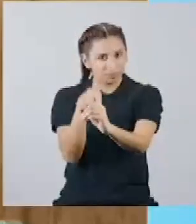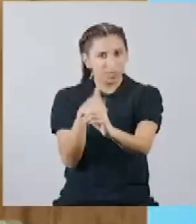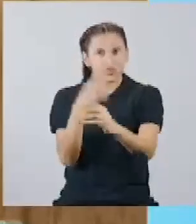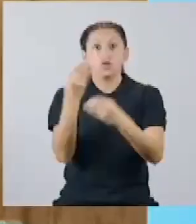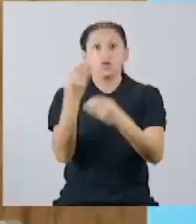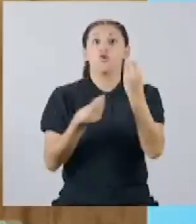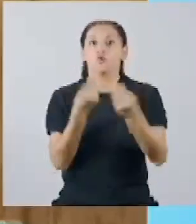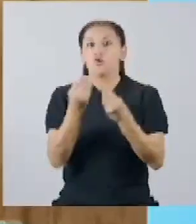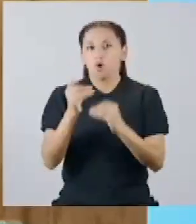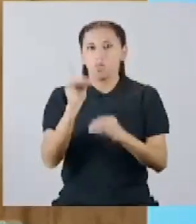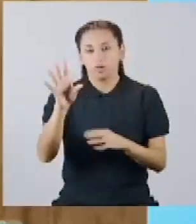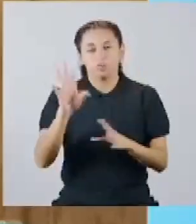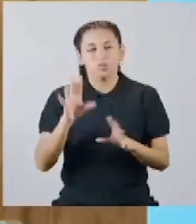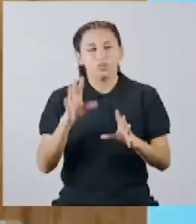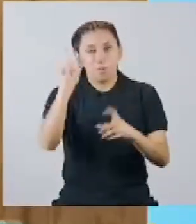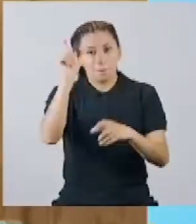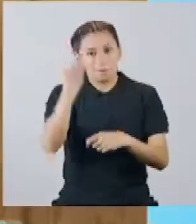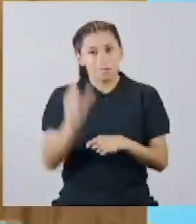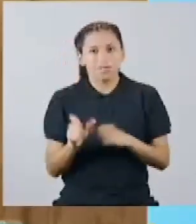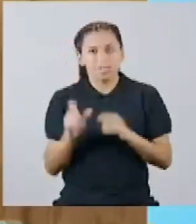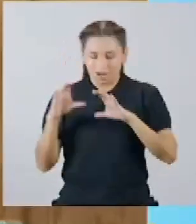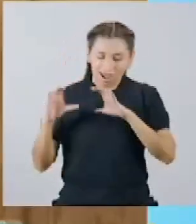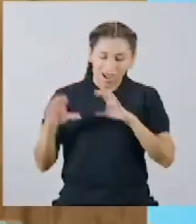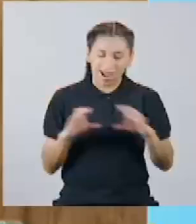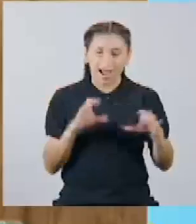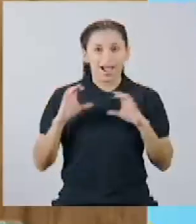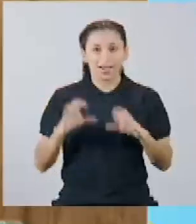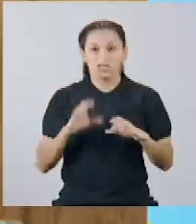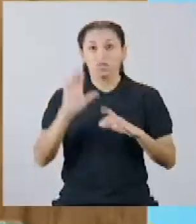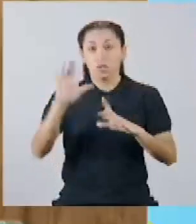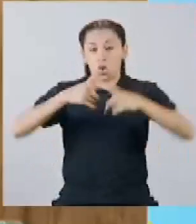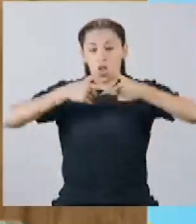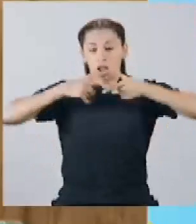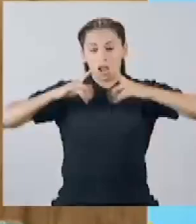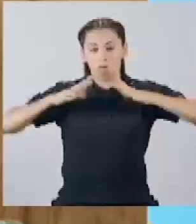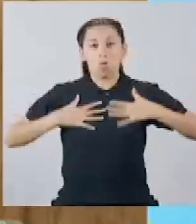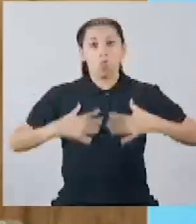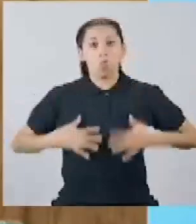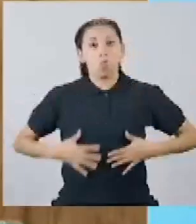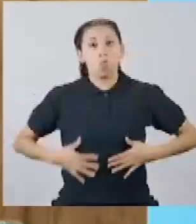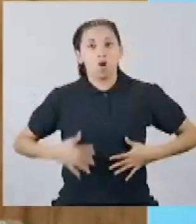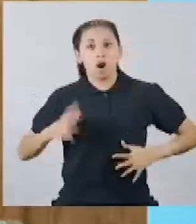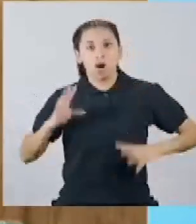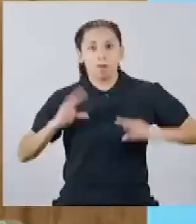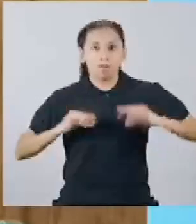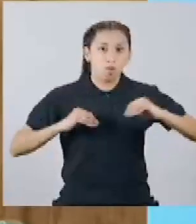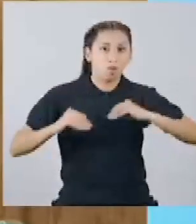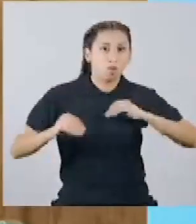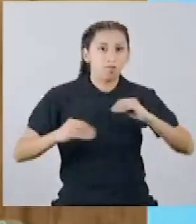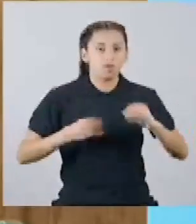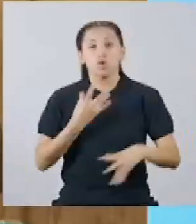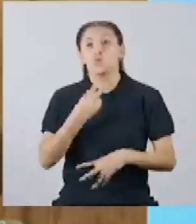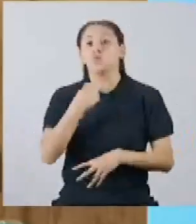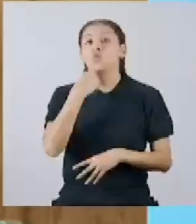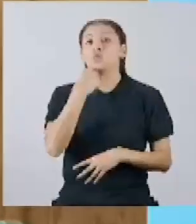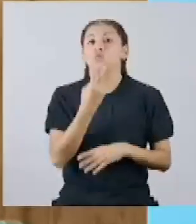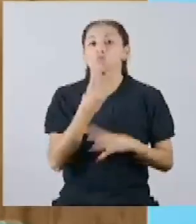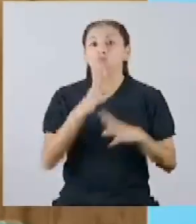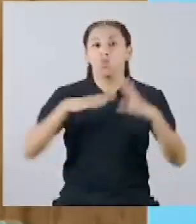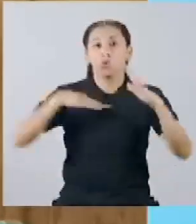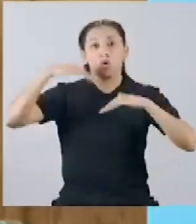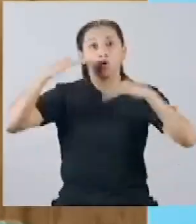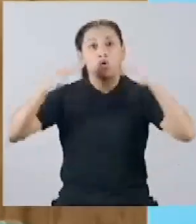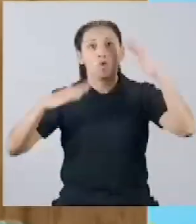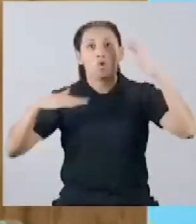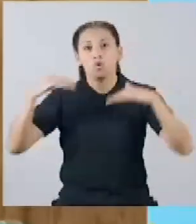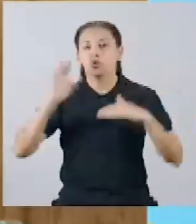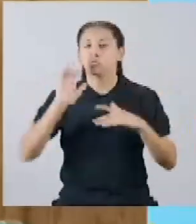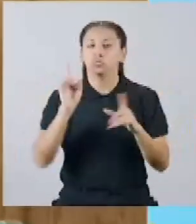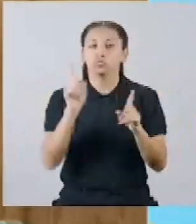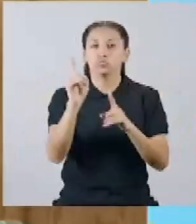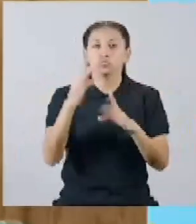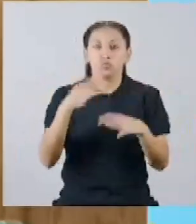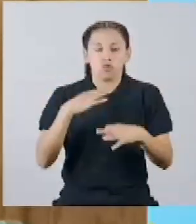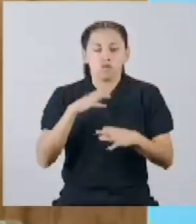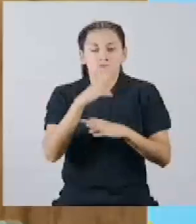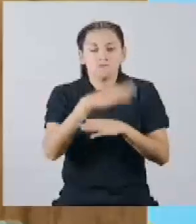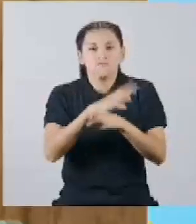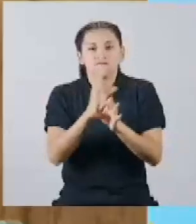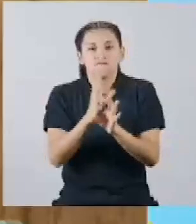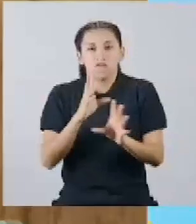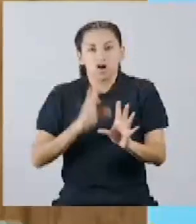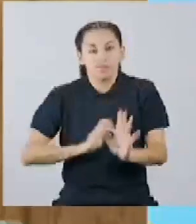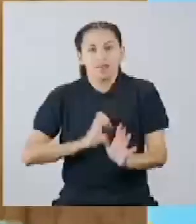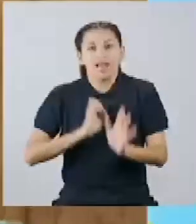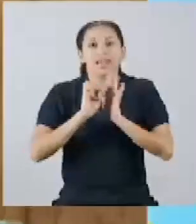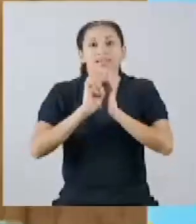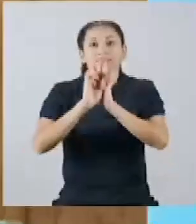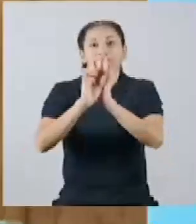manera en que las personas actúan, su lenguaje corporal, tono de voz, formas de expresarse. Solo hay que prestar